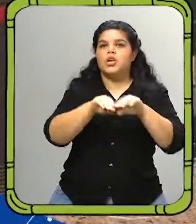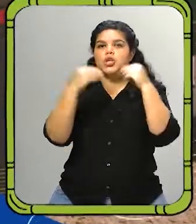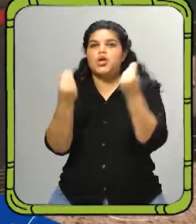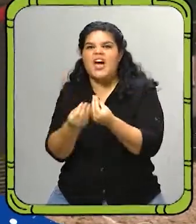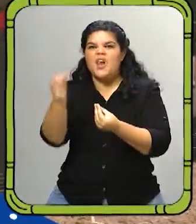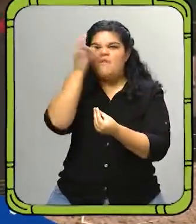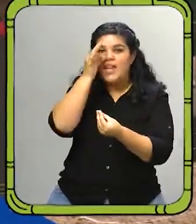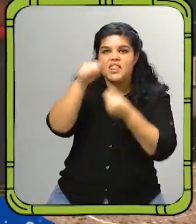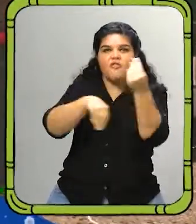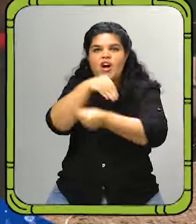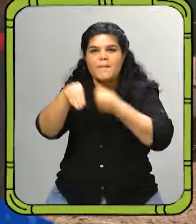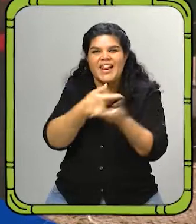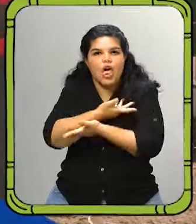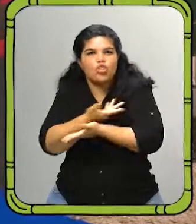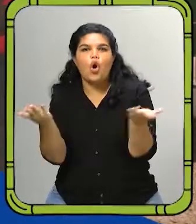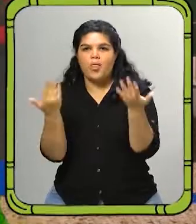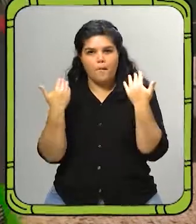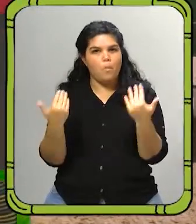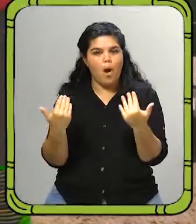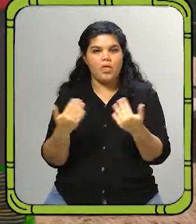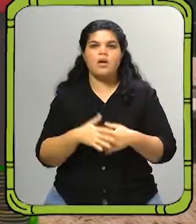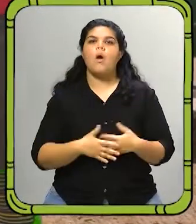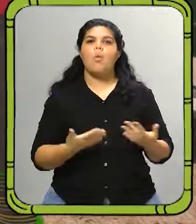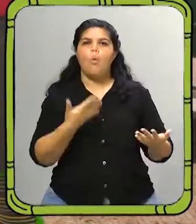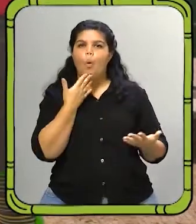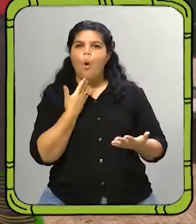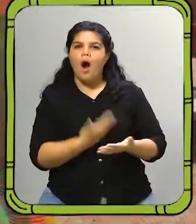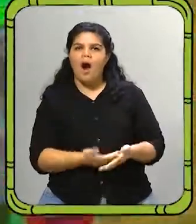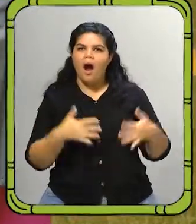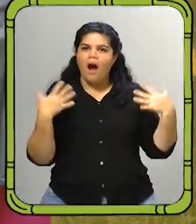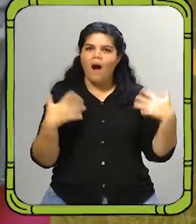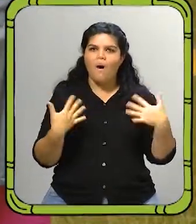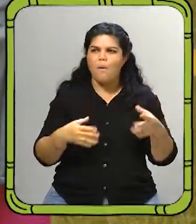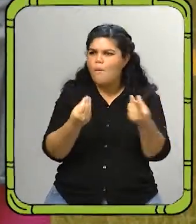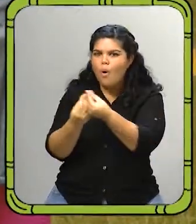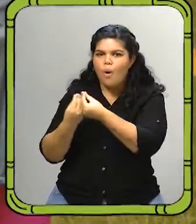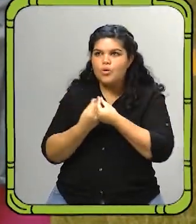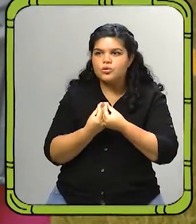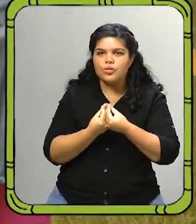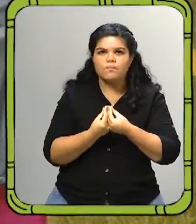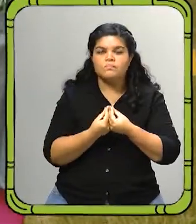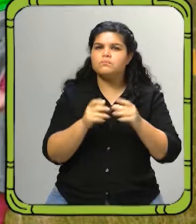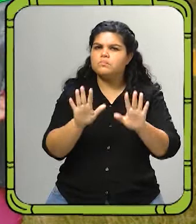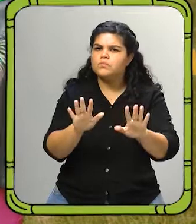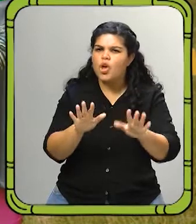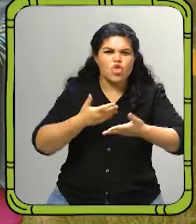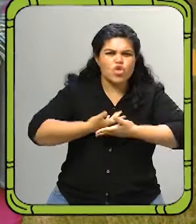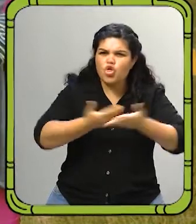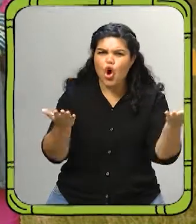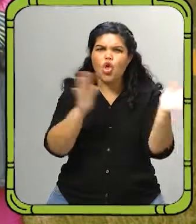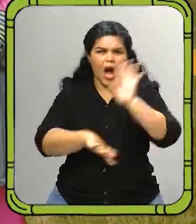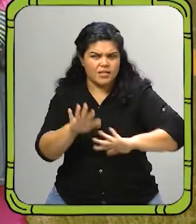para toda la familia. ¡Wow! ¡Es terri fantástico! ¡Un montón! ¿Todos podemos hacer todo? Todos podemos hacer